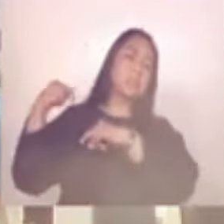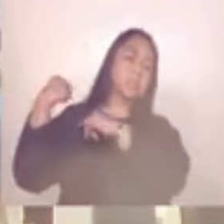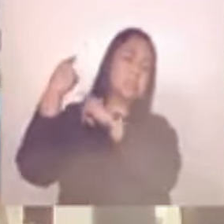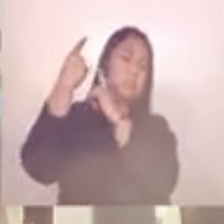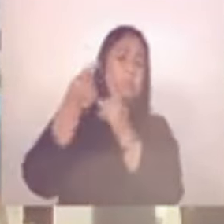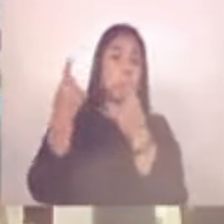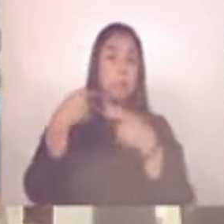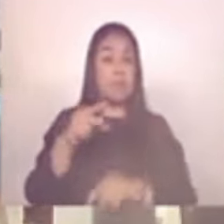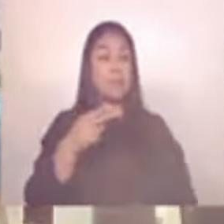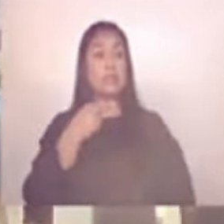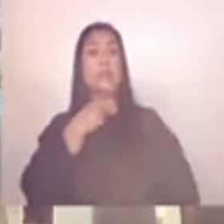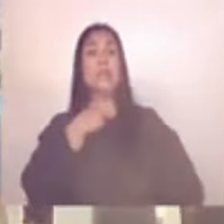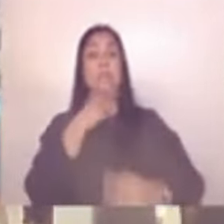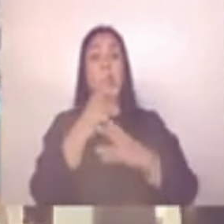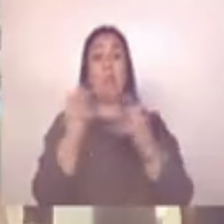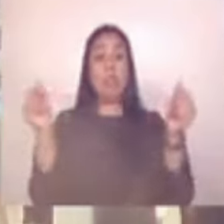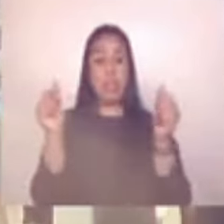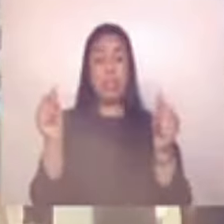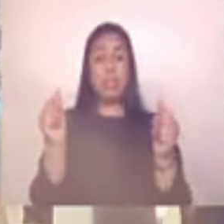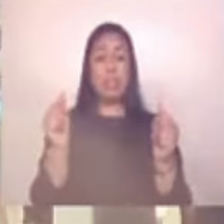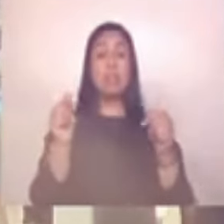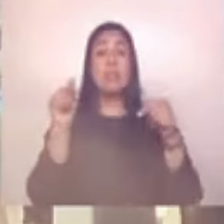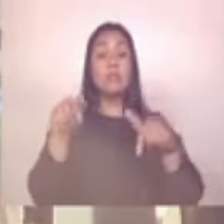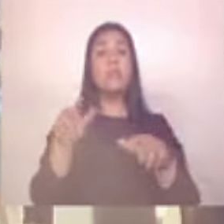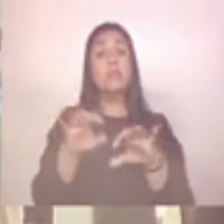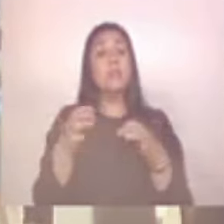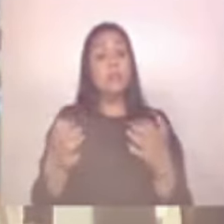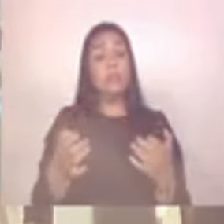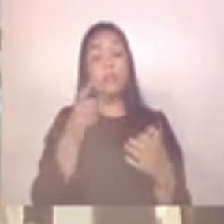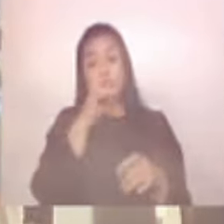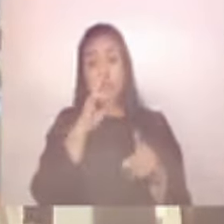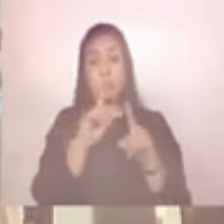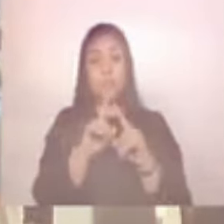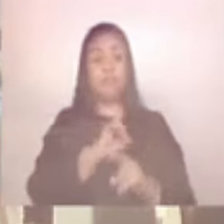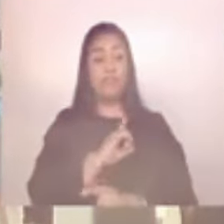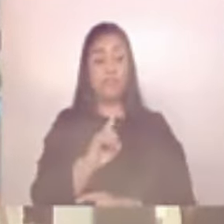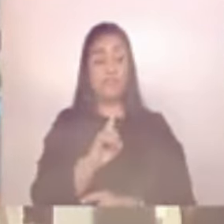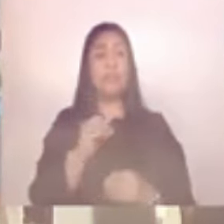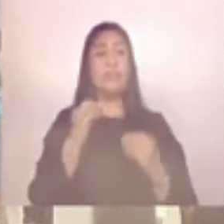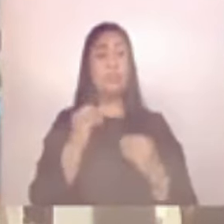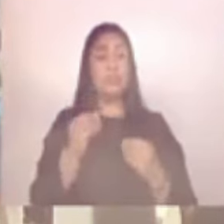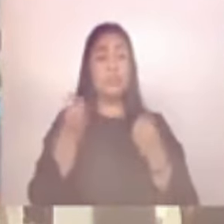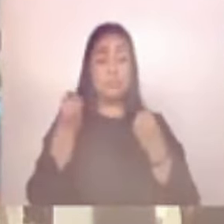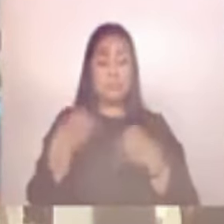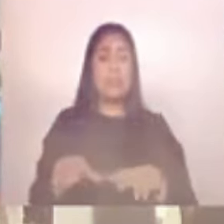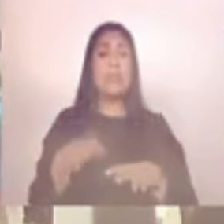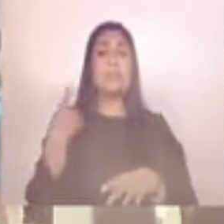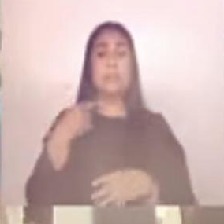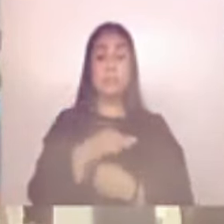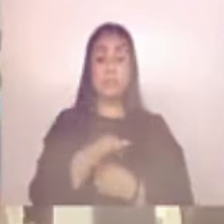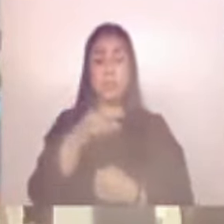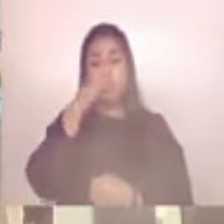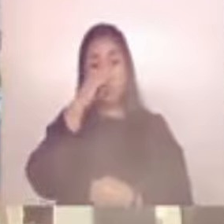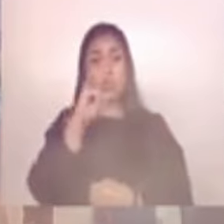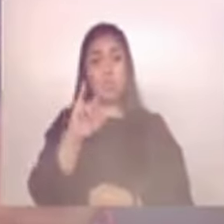desaparecer. Esto, por supuesto, sería una enorme pérdida para el pueblo tujal,